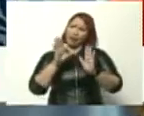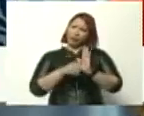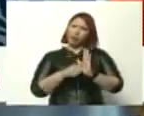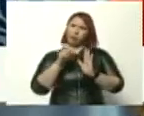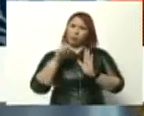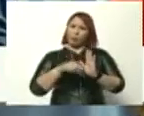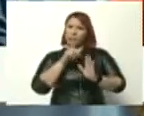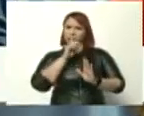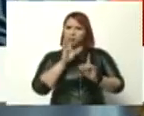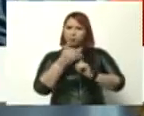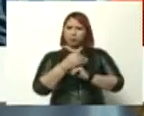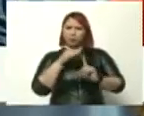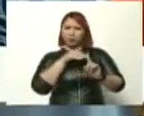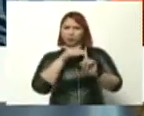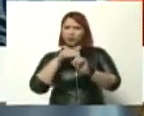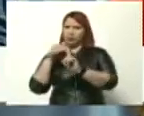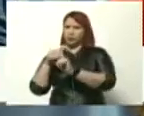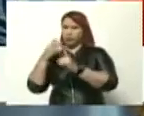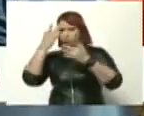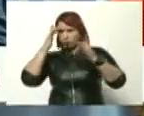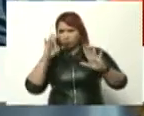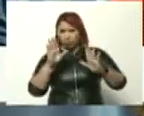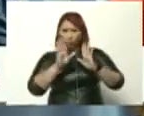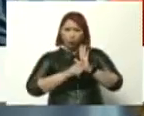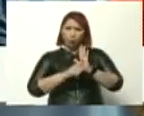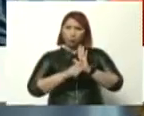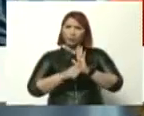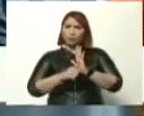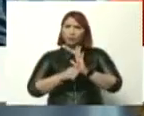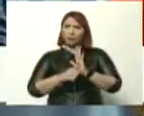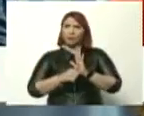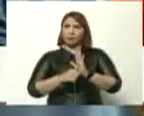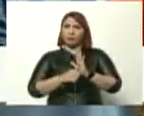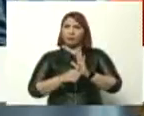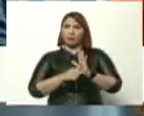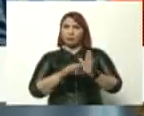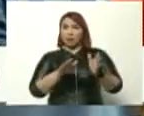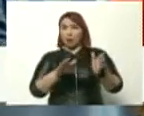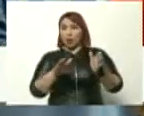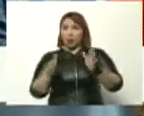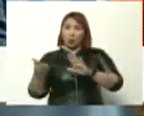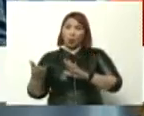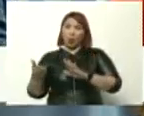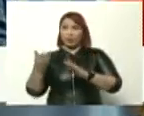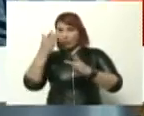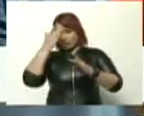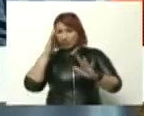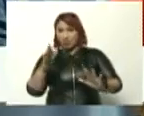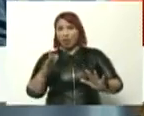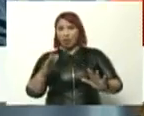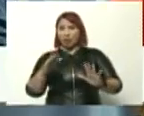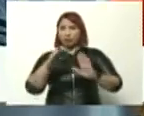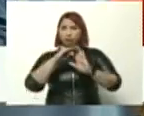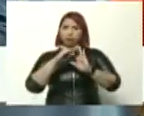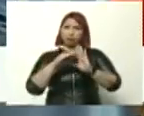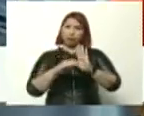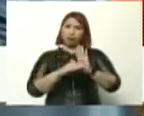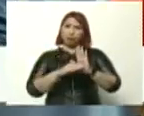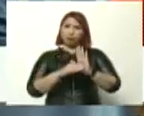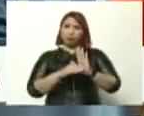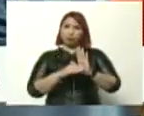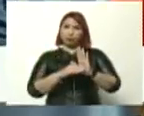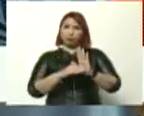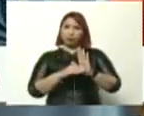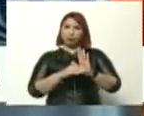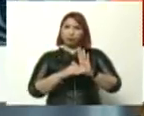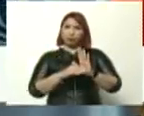coautores, agavillamiento, simulación de hecho punible y homicidio intencional calificado a título de dolo eventual en grado